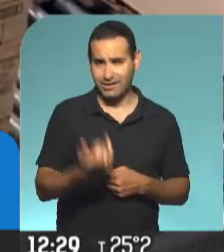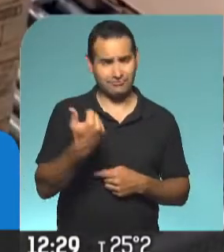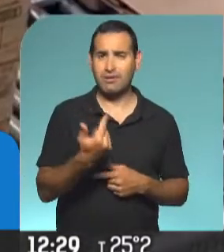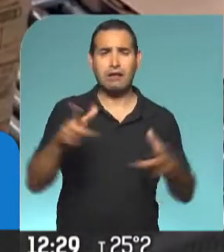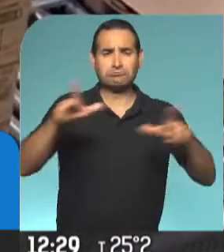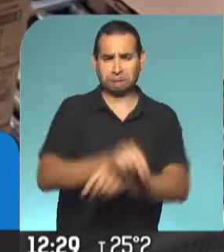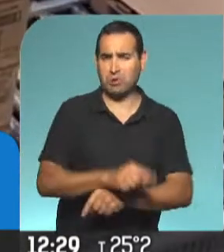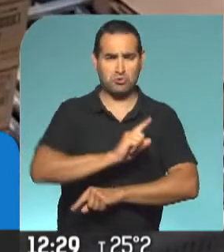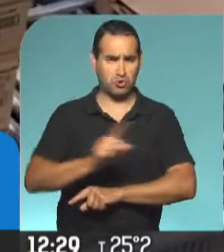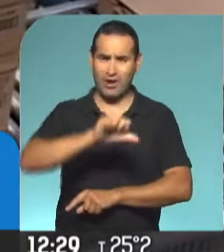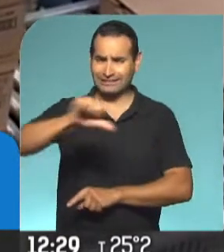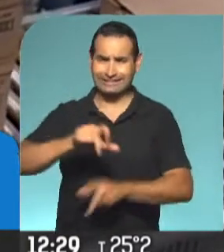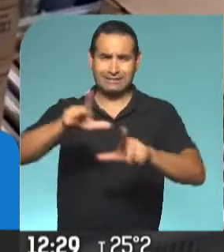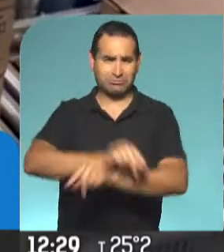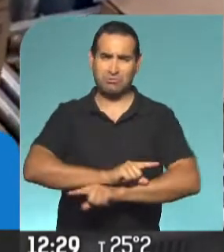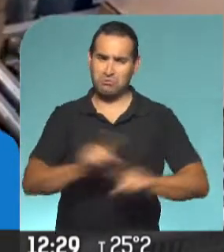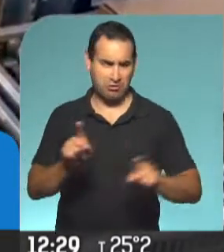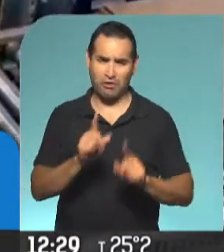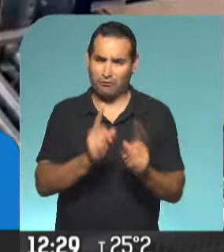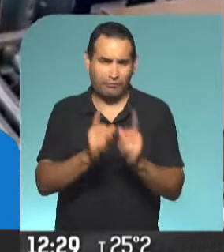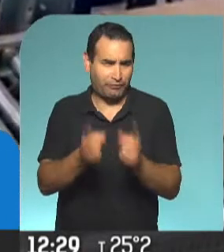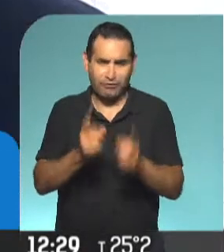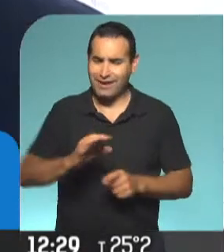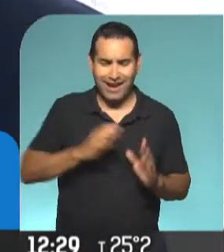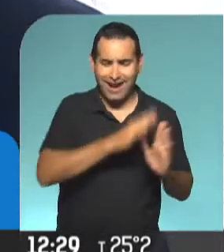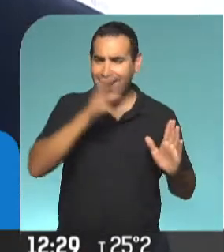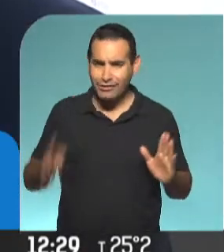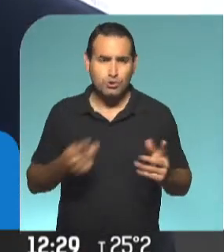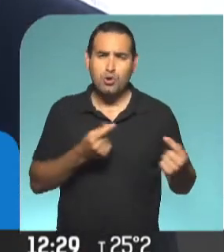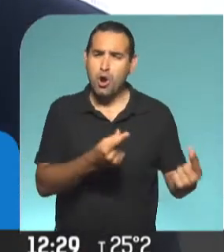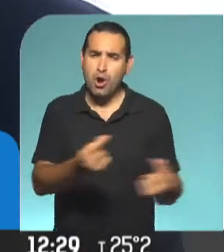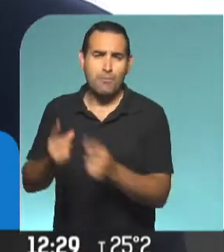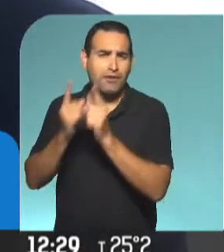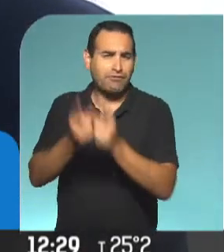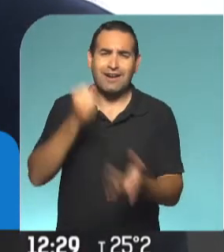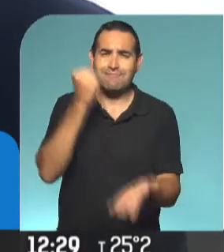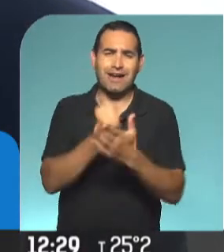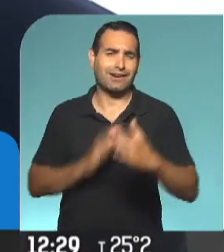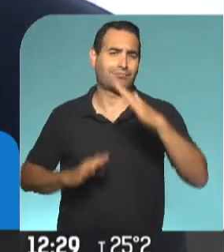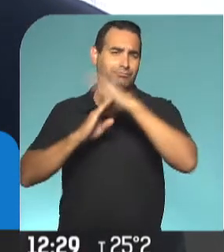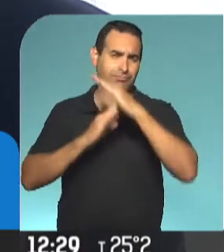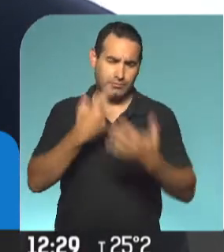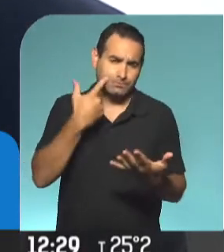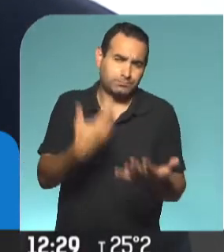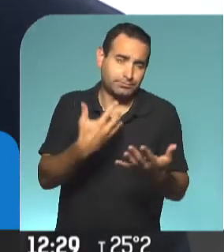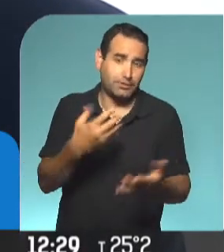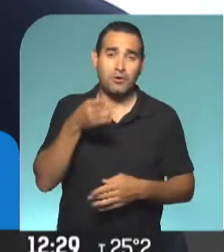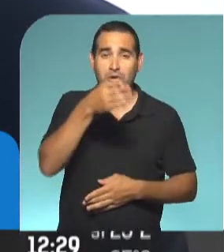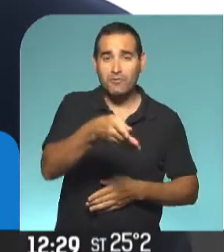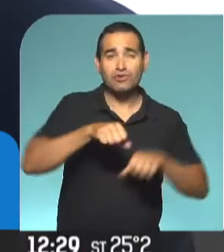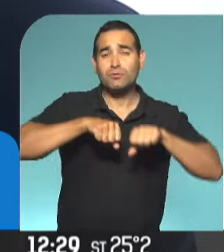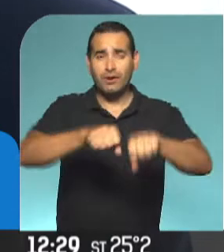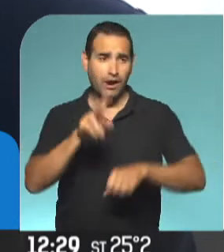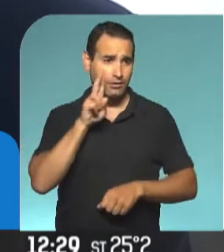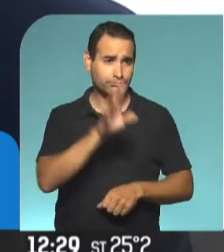fluido normal durante todo el año de todas las marcas líderes que conocemos habitualmente que cuando vamos a la fonda del